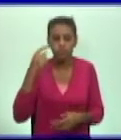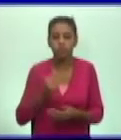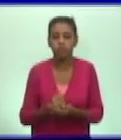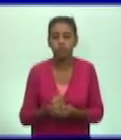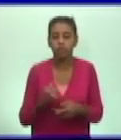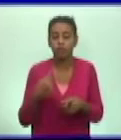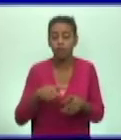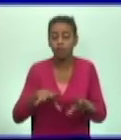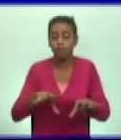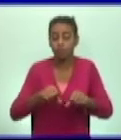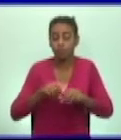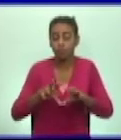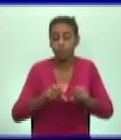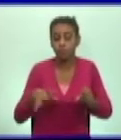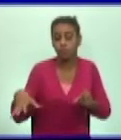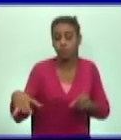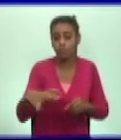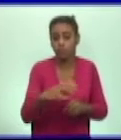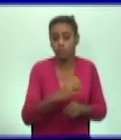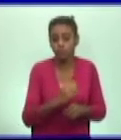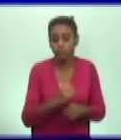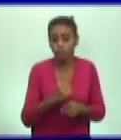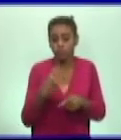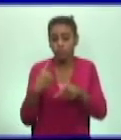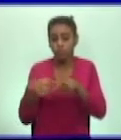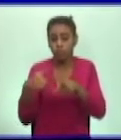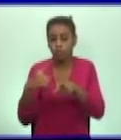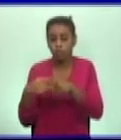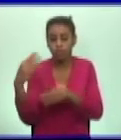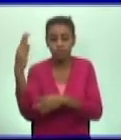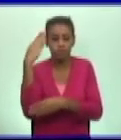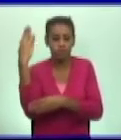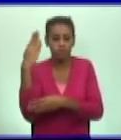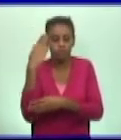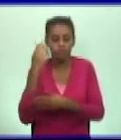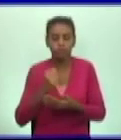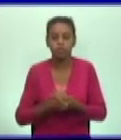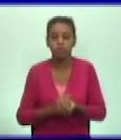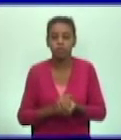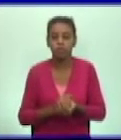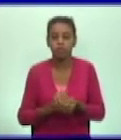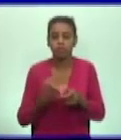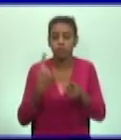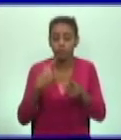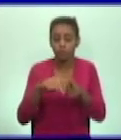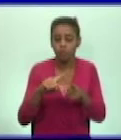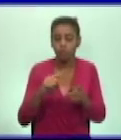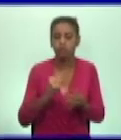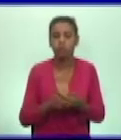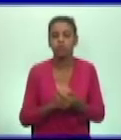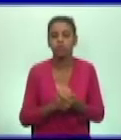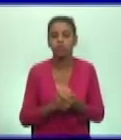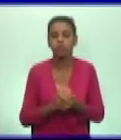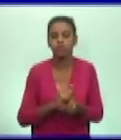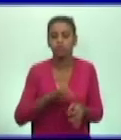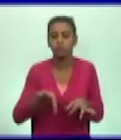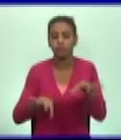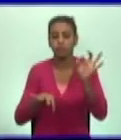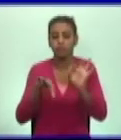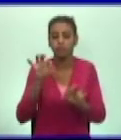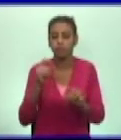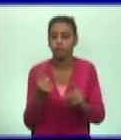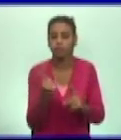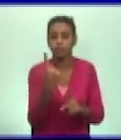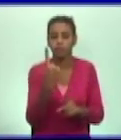naturales que poseía esta región del sur de Vietnam. Pero miren qué elemento también significativo, celebró elecciones